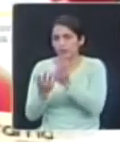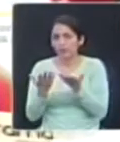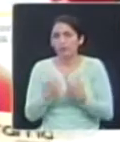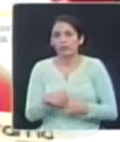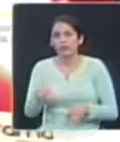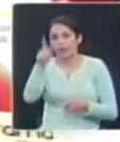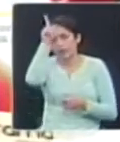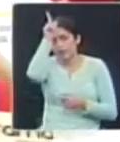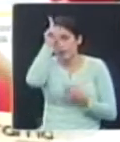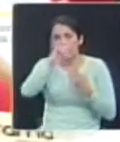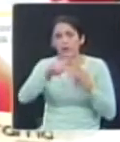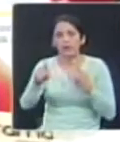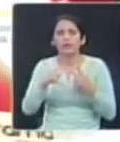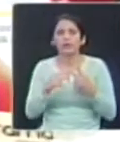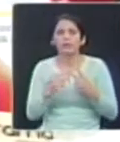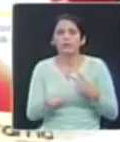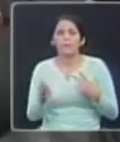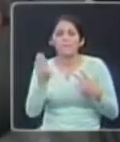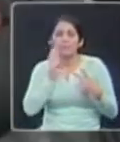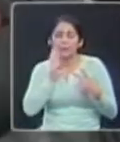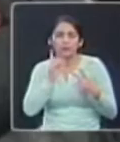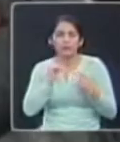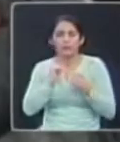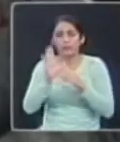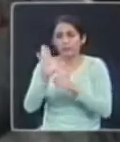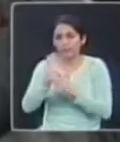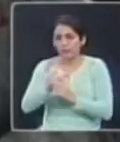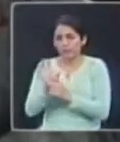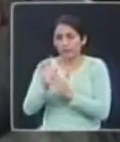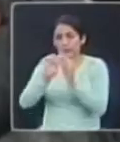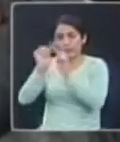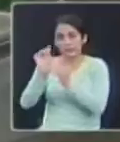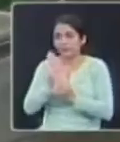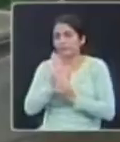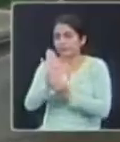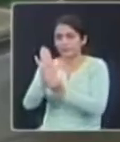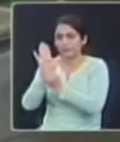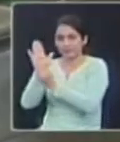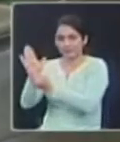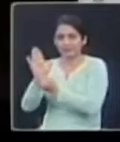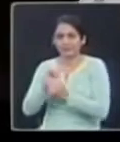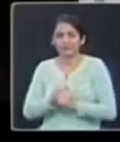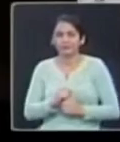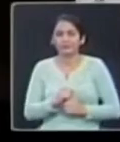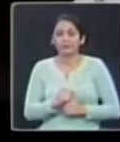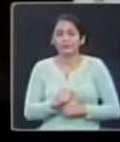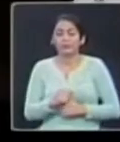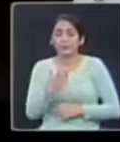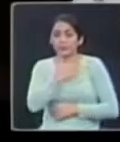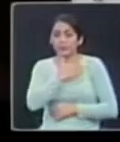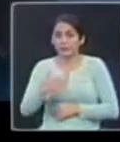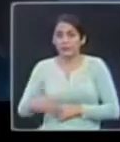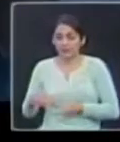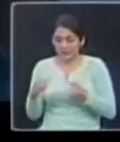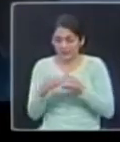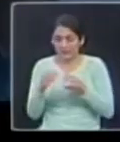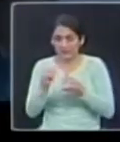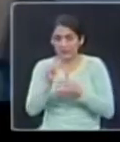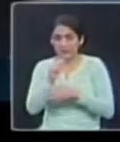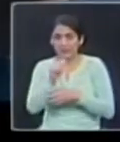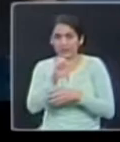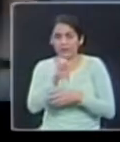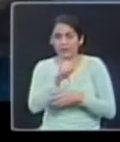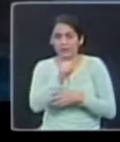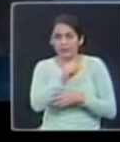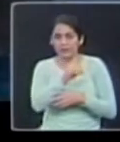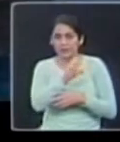en Bélgica también en diferentes ferias. Por su parte, Eduardo Ledesma, presidente de AEBE, resaltó la importancia del foro, el mismo que